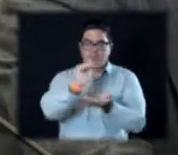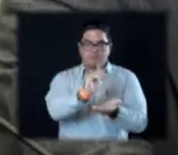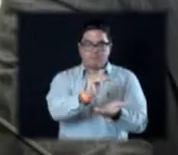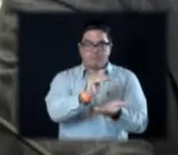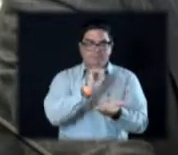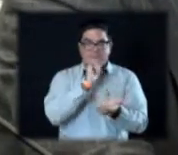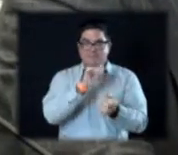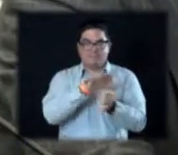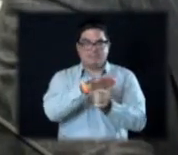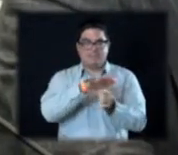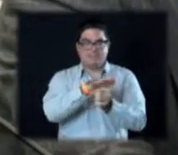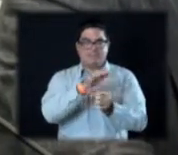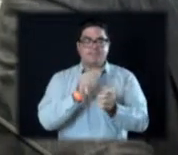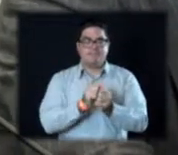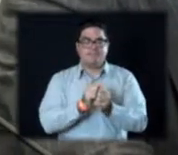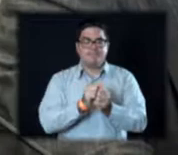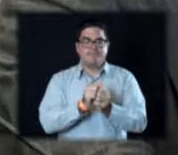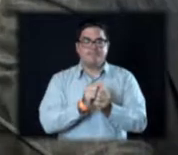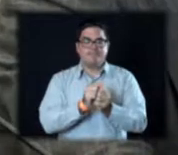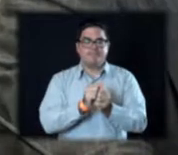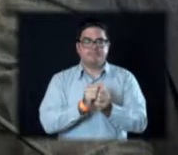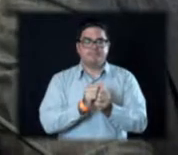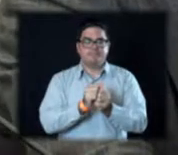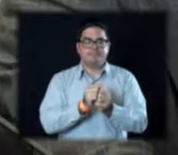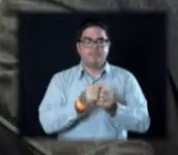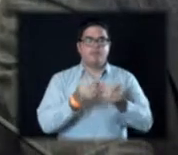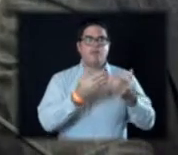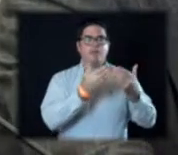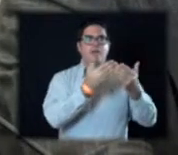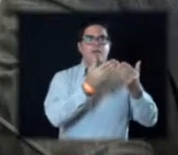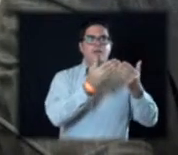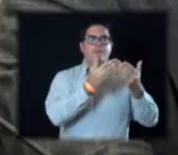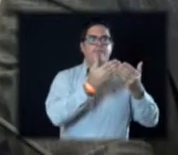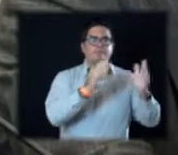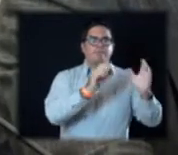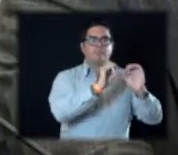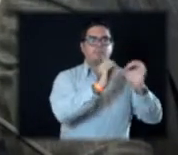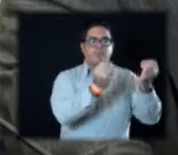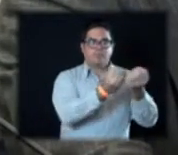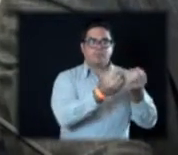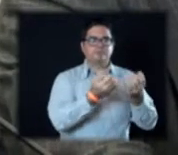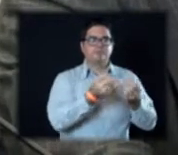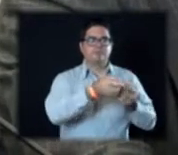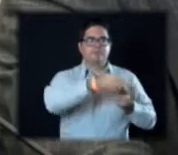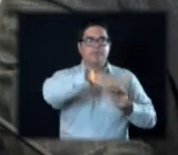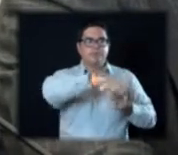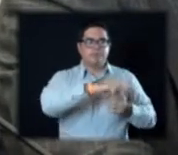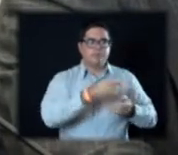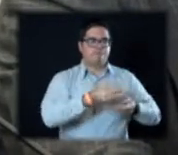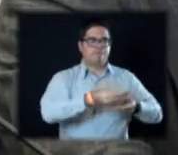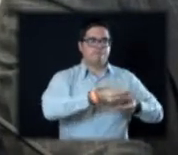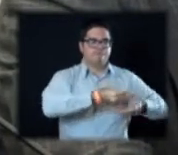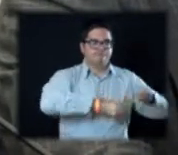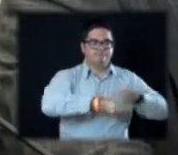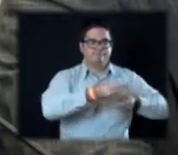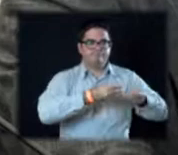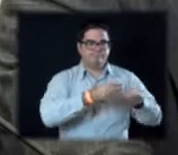casos, los fondos no son suficientes para que el gobierno opere.